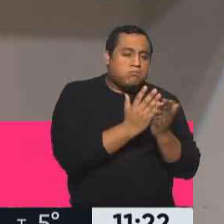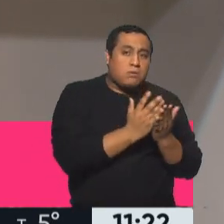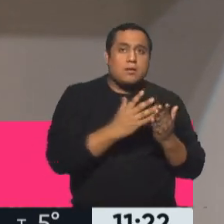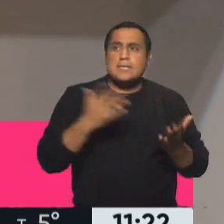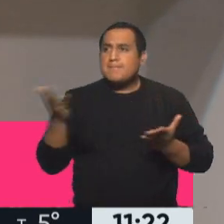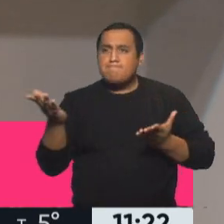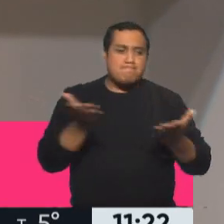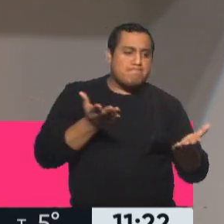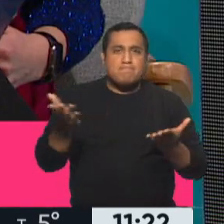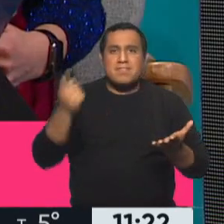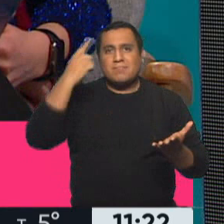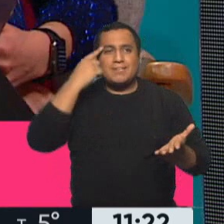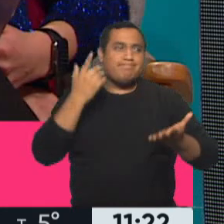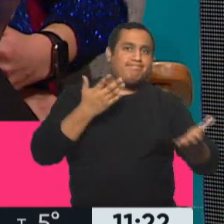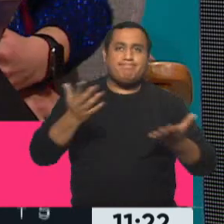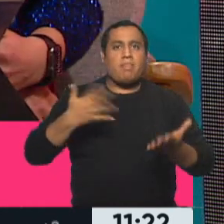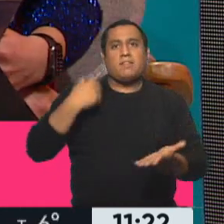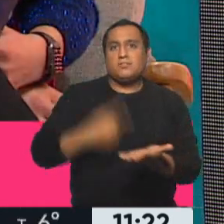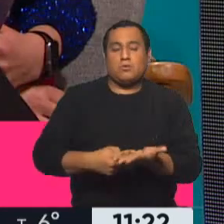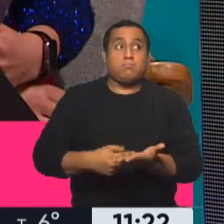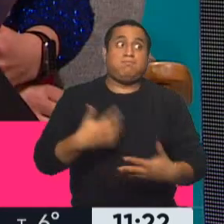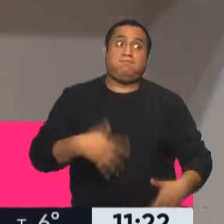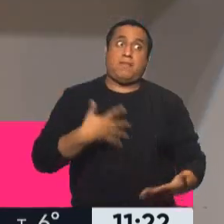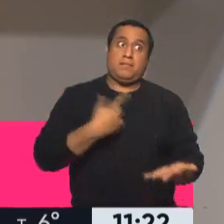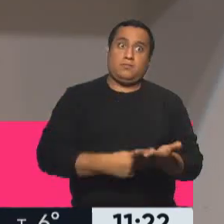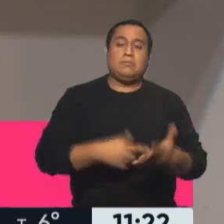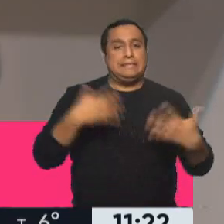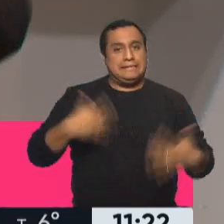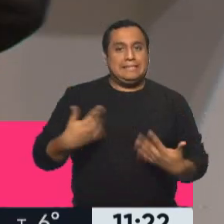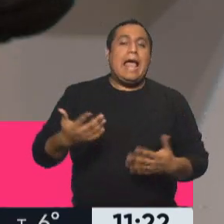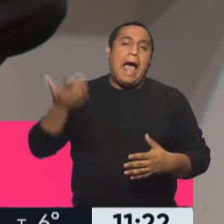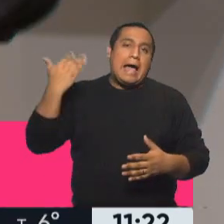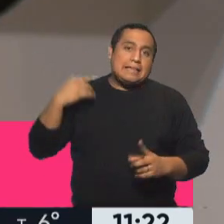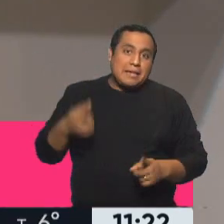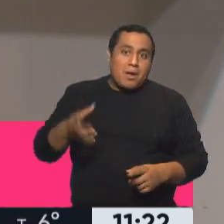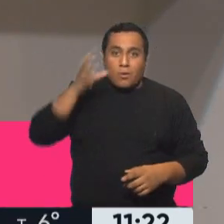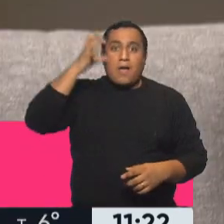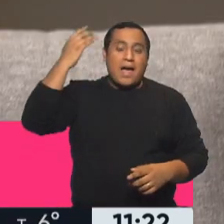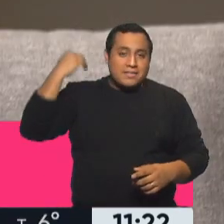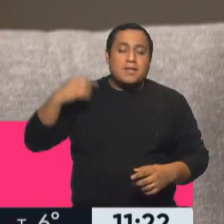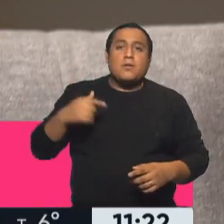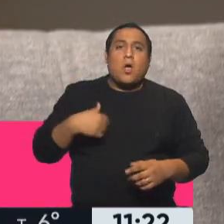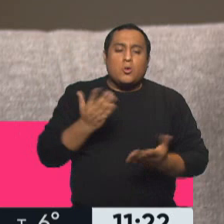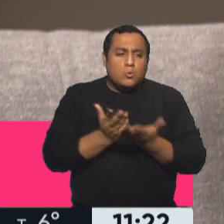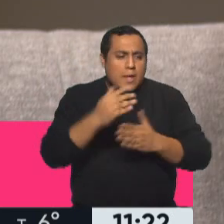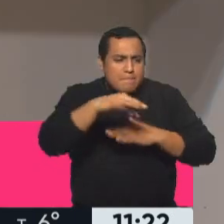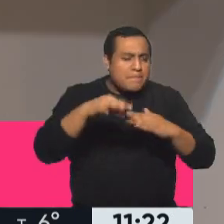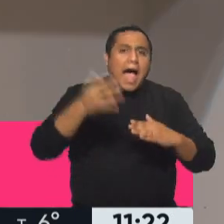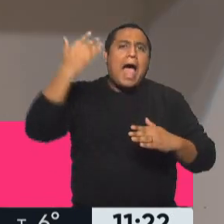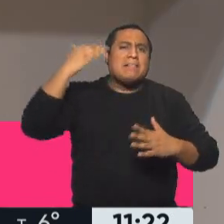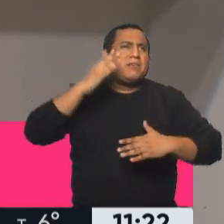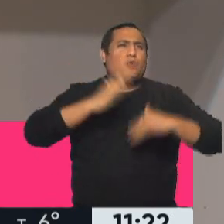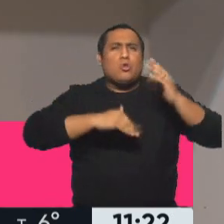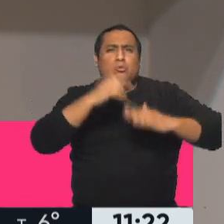o una cosa o la otra. Qué decisiones, ¿no? Sí, sí, bueno, en ese momento mucho, siempre los que estudiamos arquitectura no se construía mucho, entonces